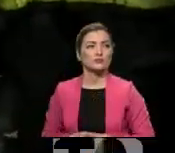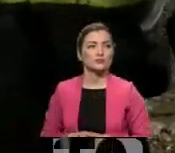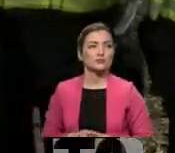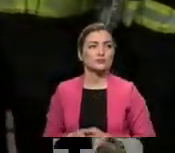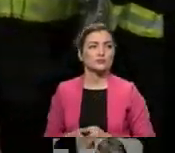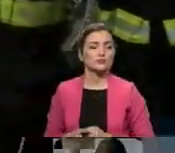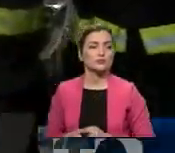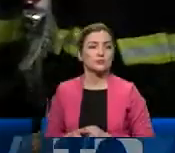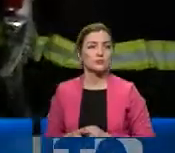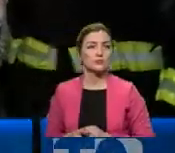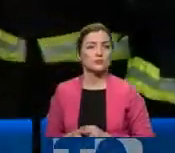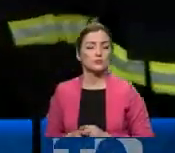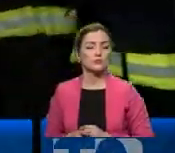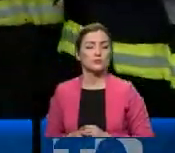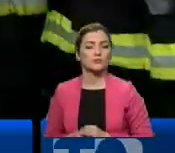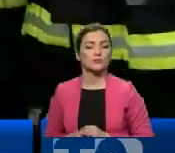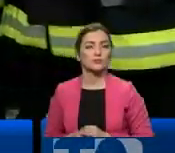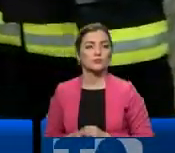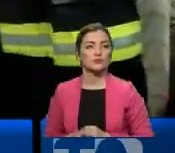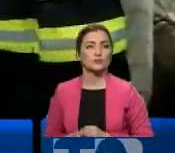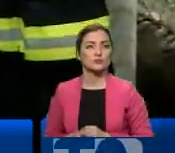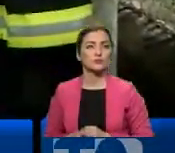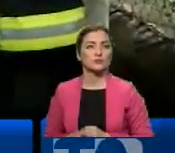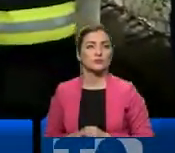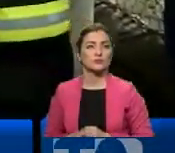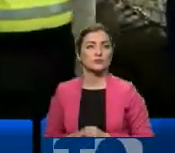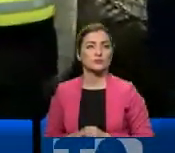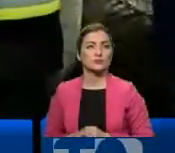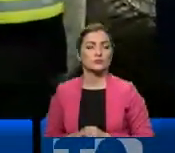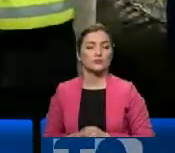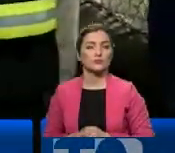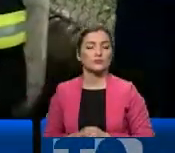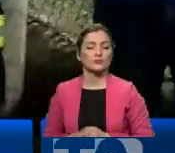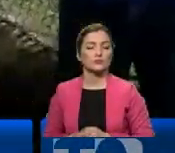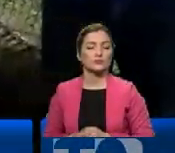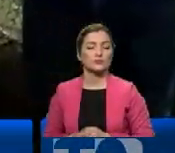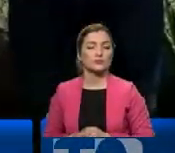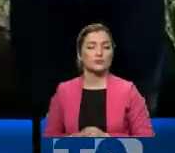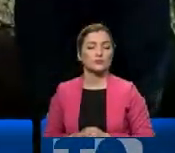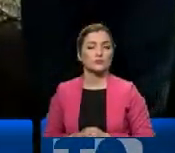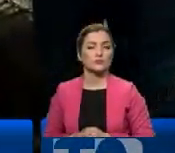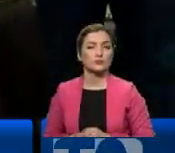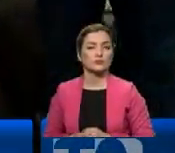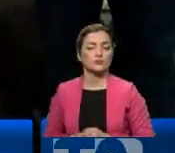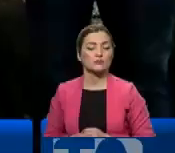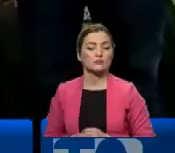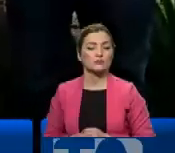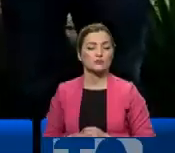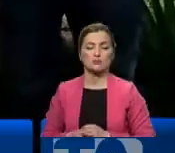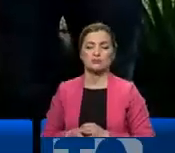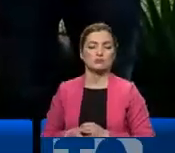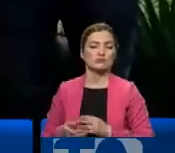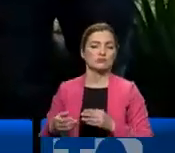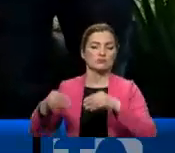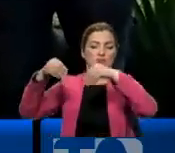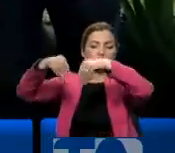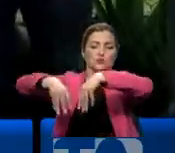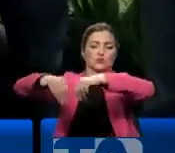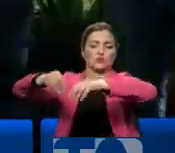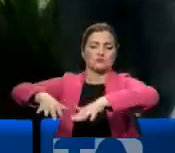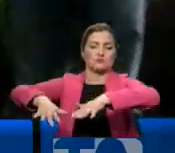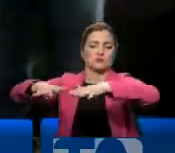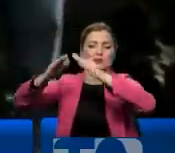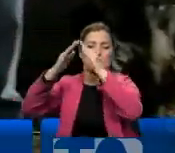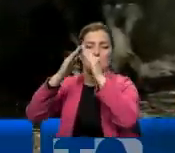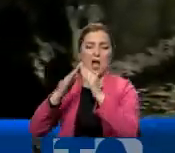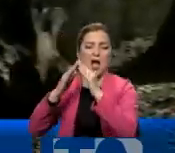que se llena y más o menos vamos, o sea, somos afectados las casas